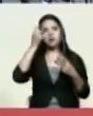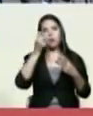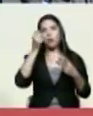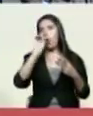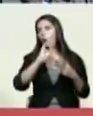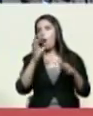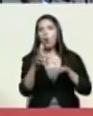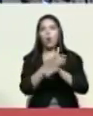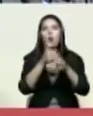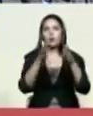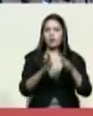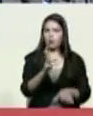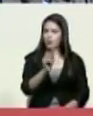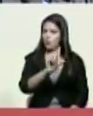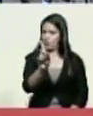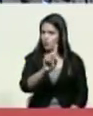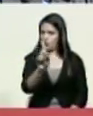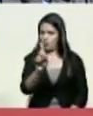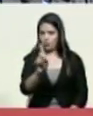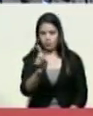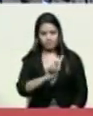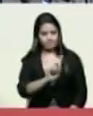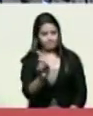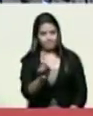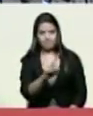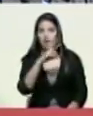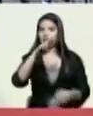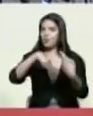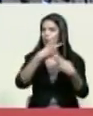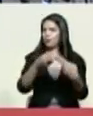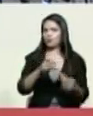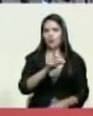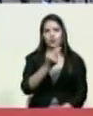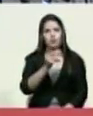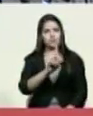o gobernador. No, en la revolución no es así.